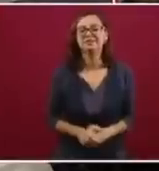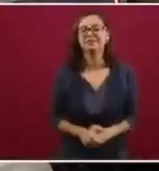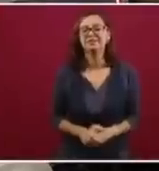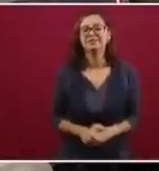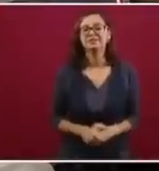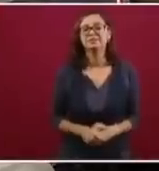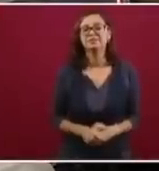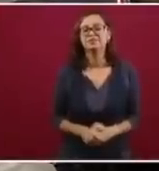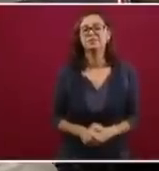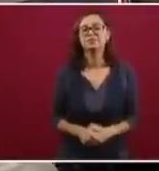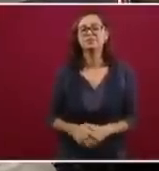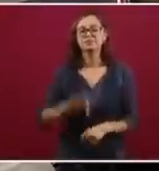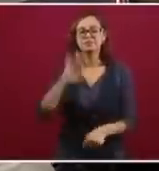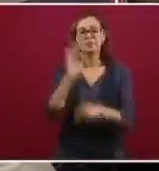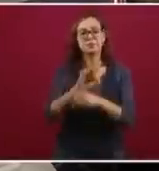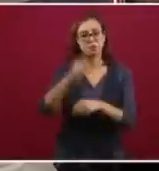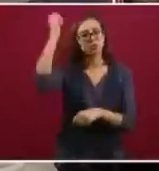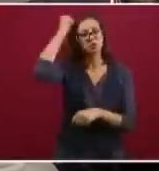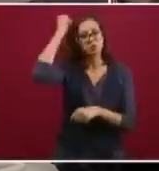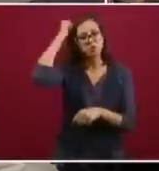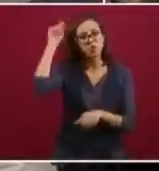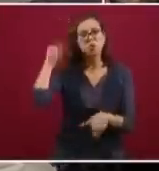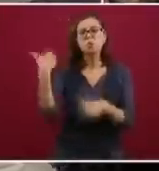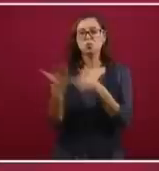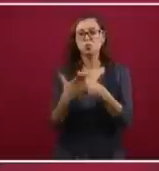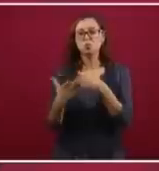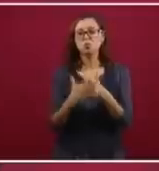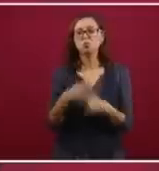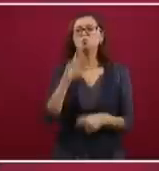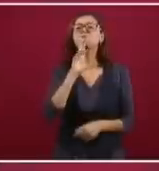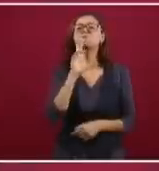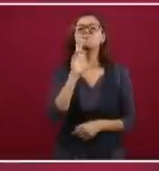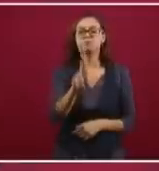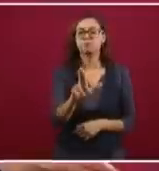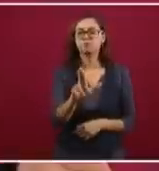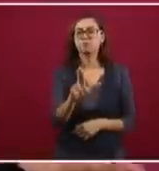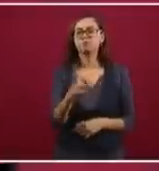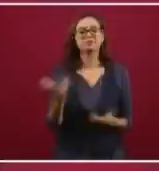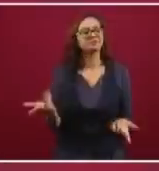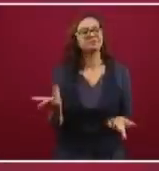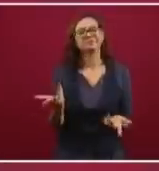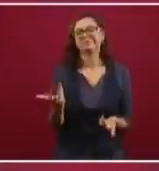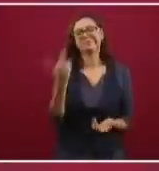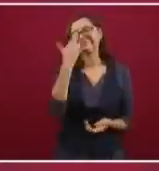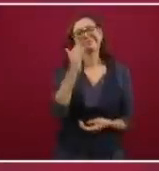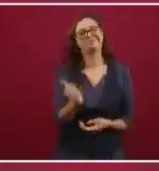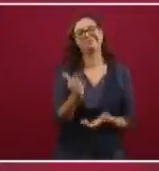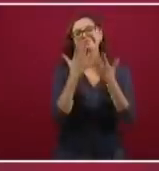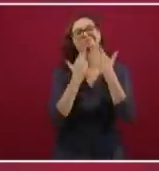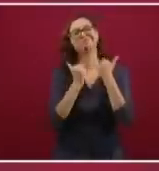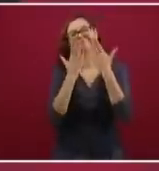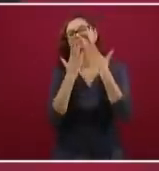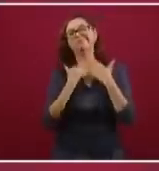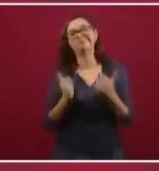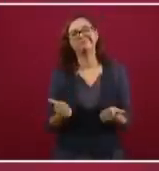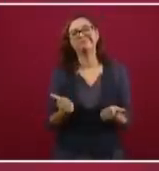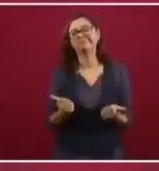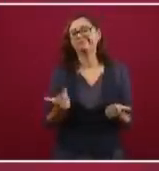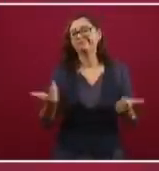Los amparos de Texcoco se van a resolver pronto. No tienen razón. Esto es